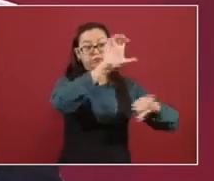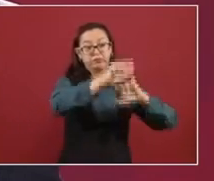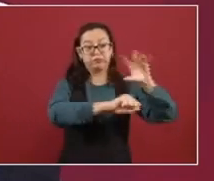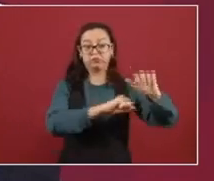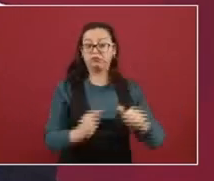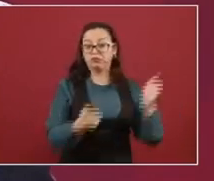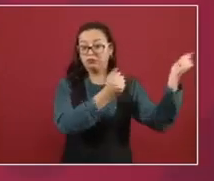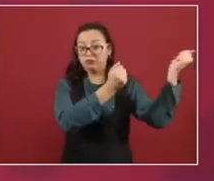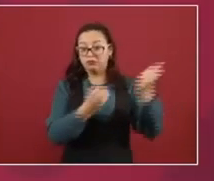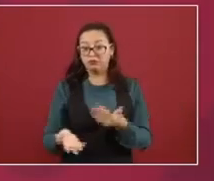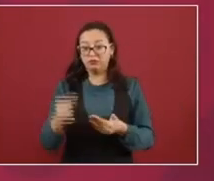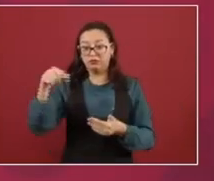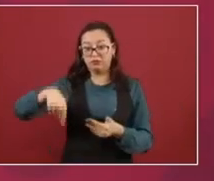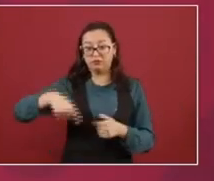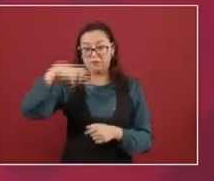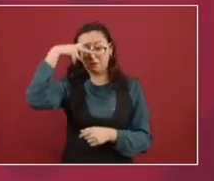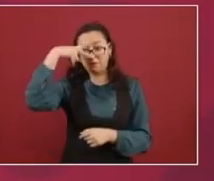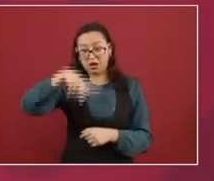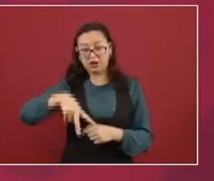de Estados Unidos